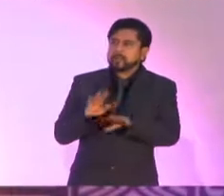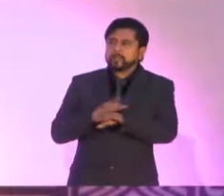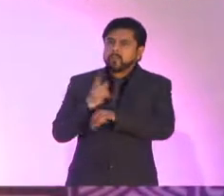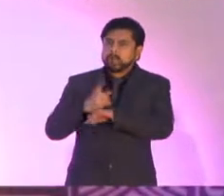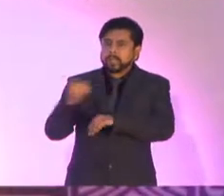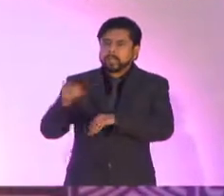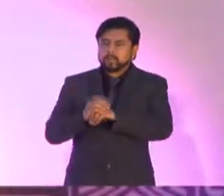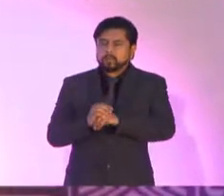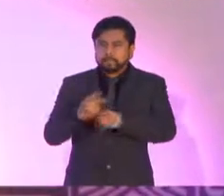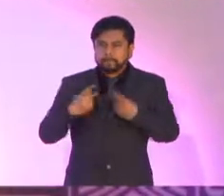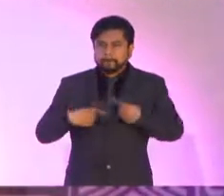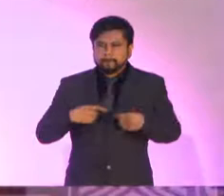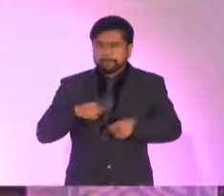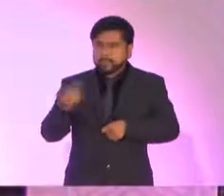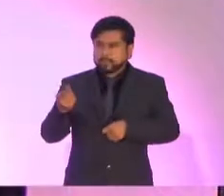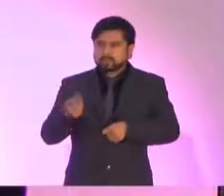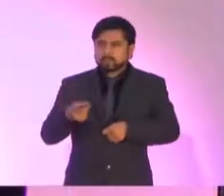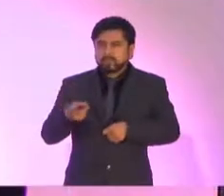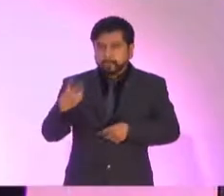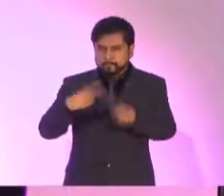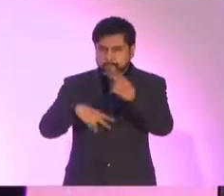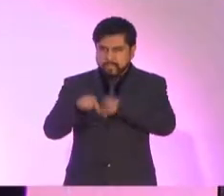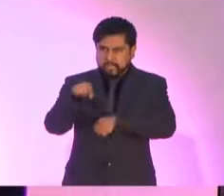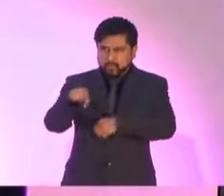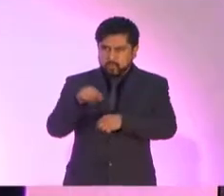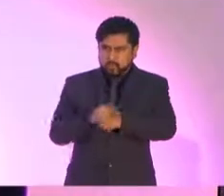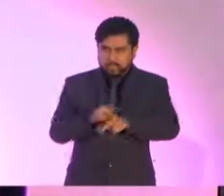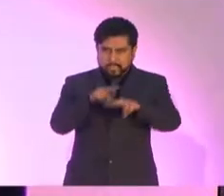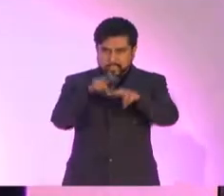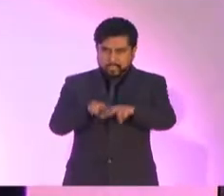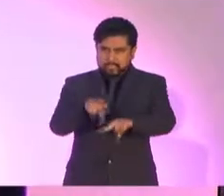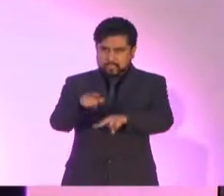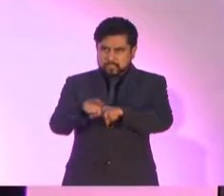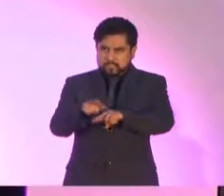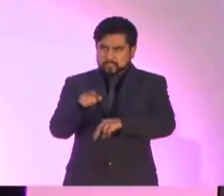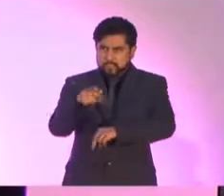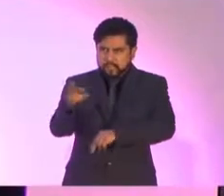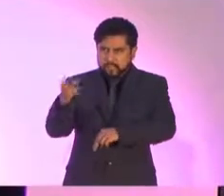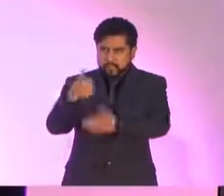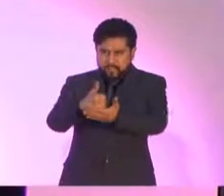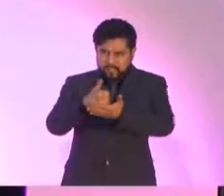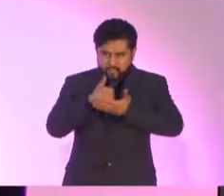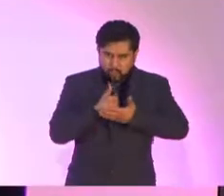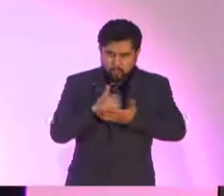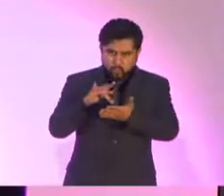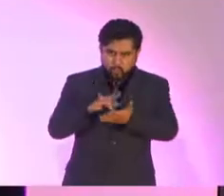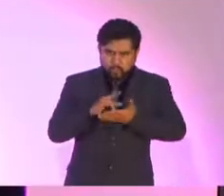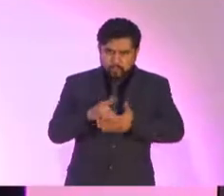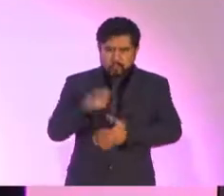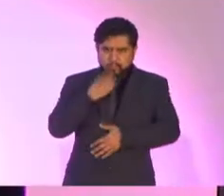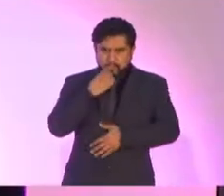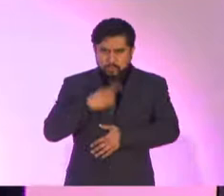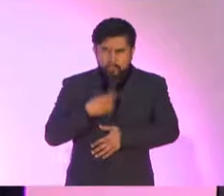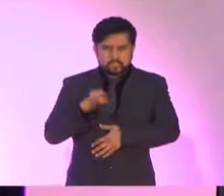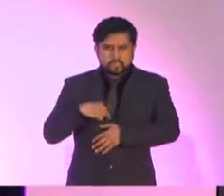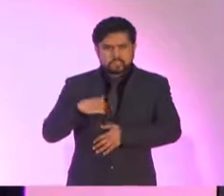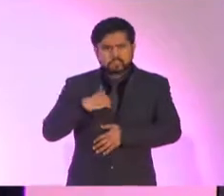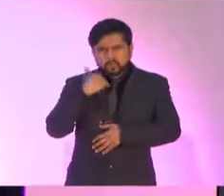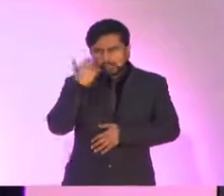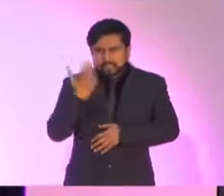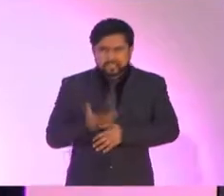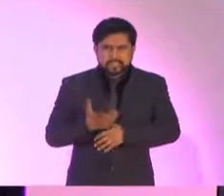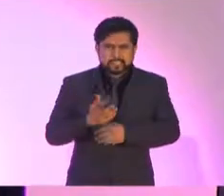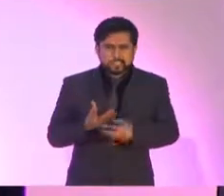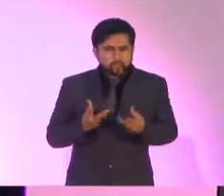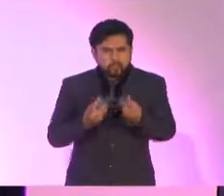muy especial que se encuentra en el público a publicarlo, a decir, sí, ya quiero retomar, ya quiero volver a escribir, ya